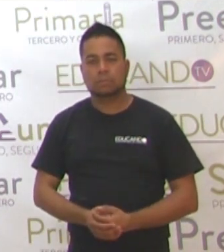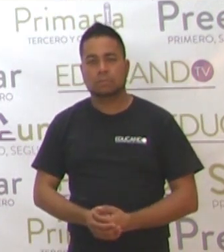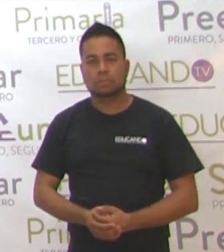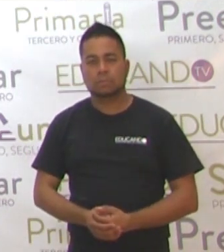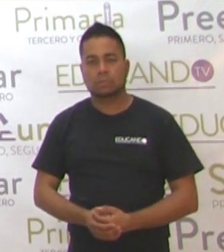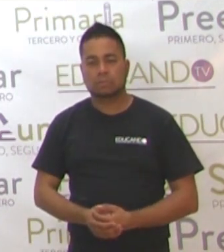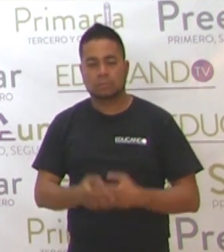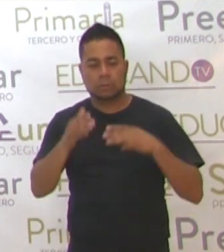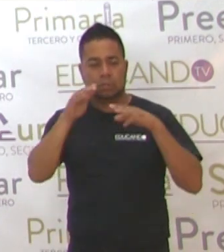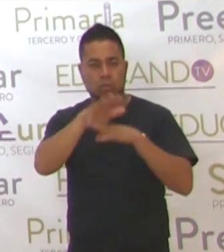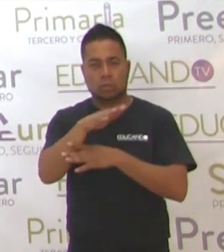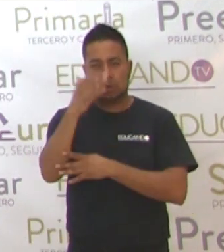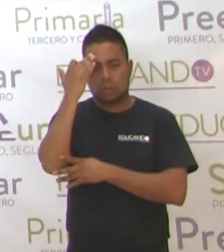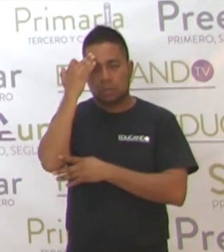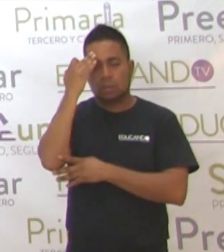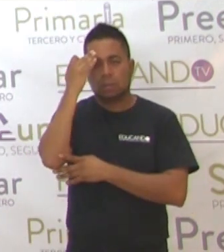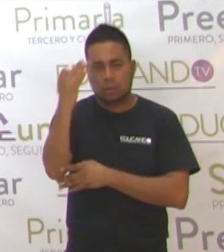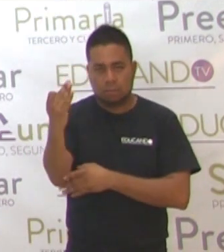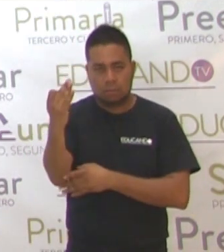tiempo